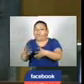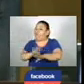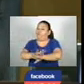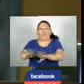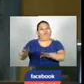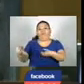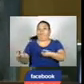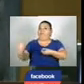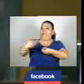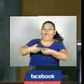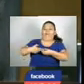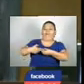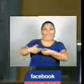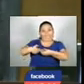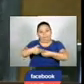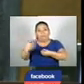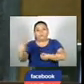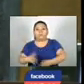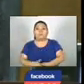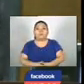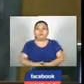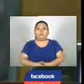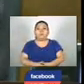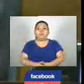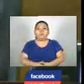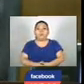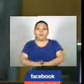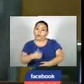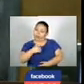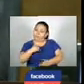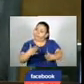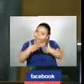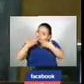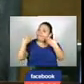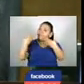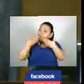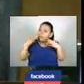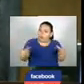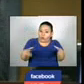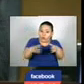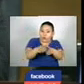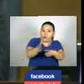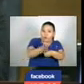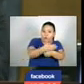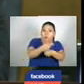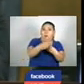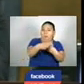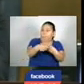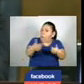integrar esta comisión. Me alegra que el partido Arena vaya a integrar